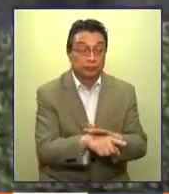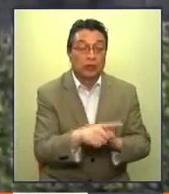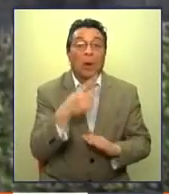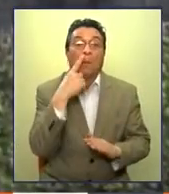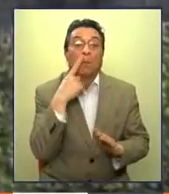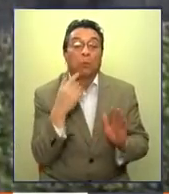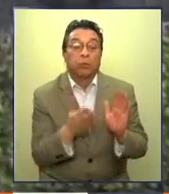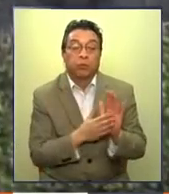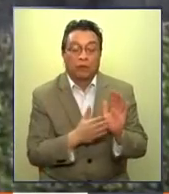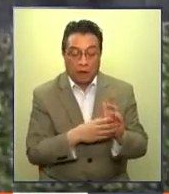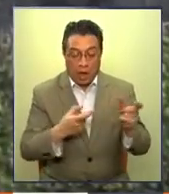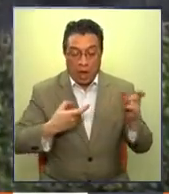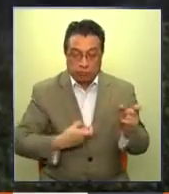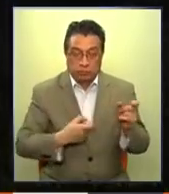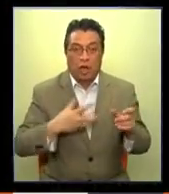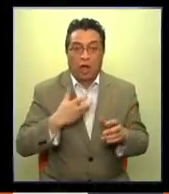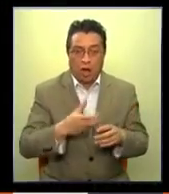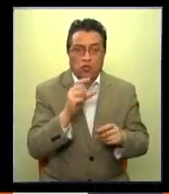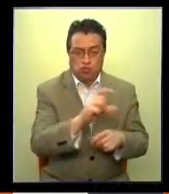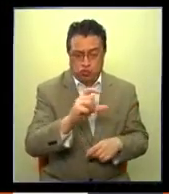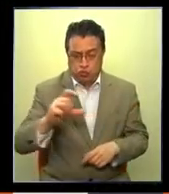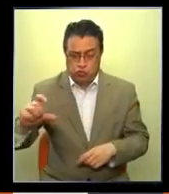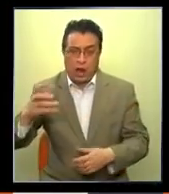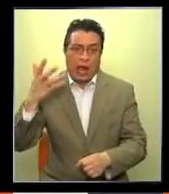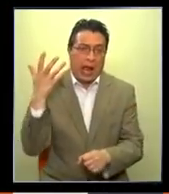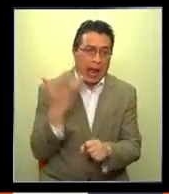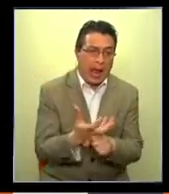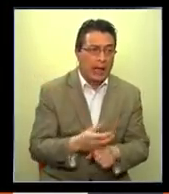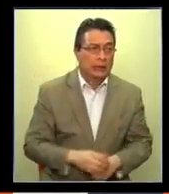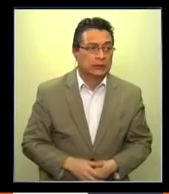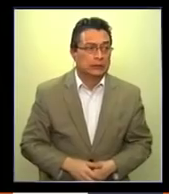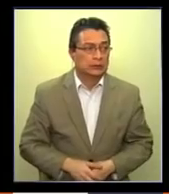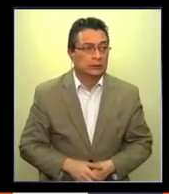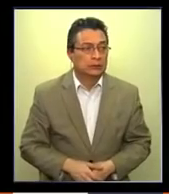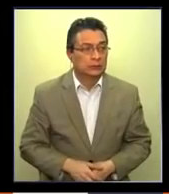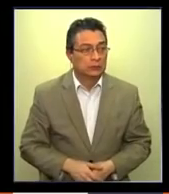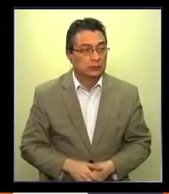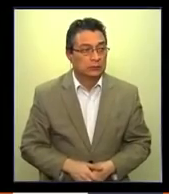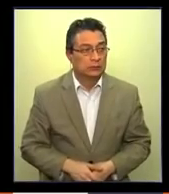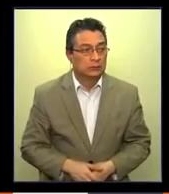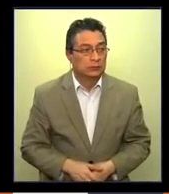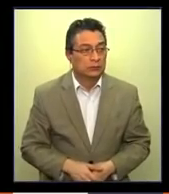contratar armamentos y bastante munición. Munición, sí.